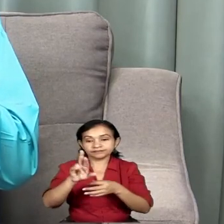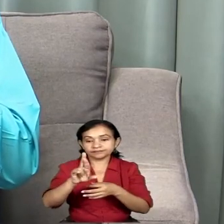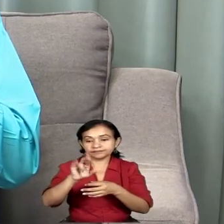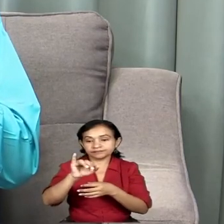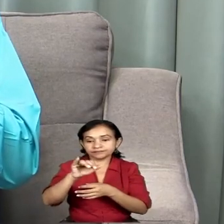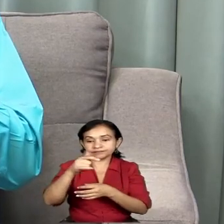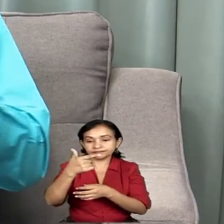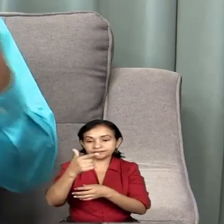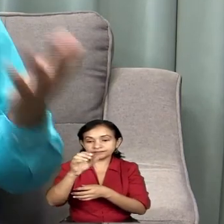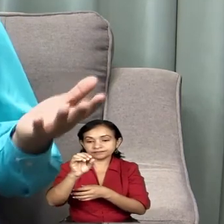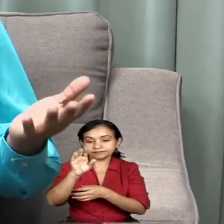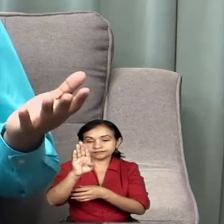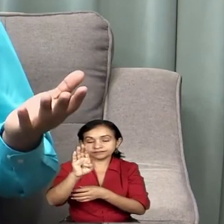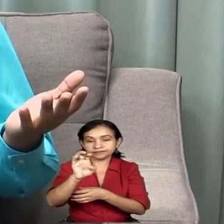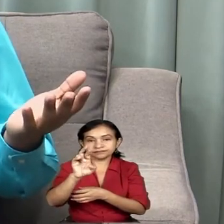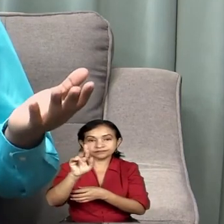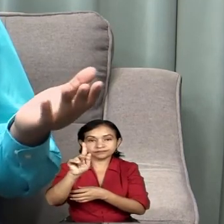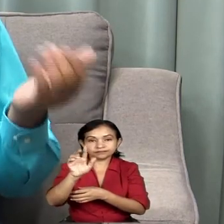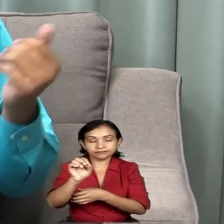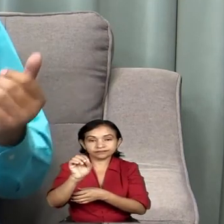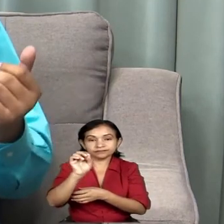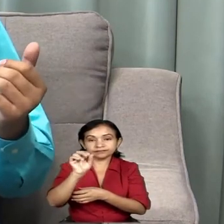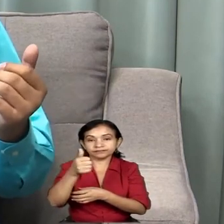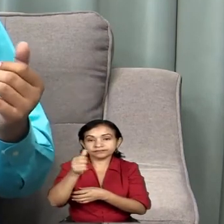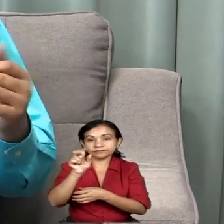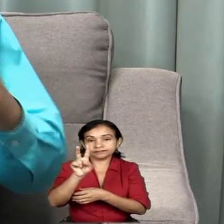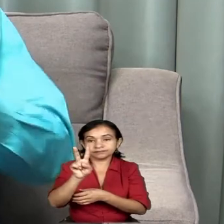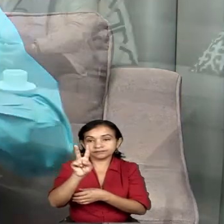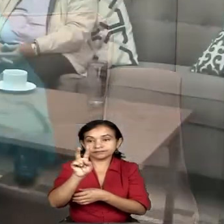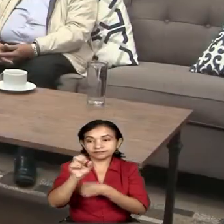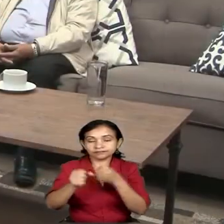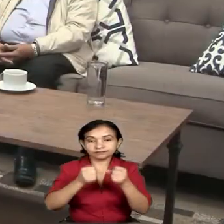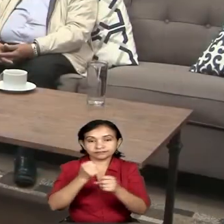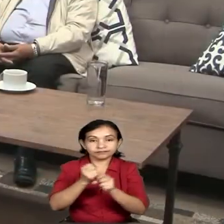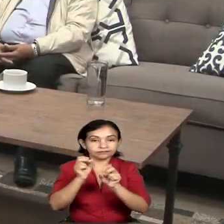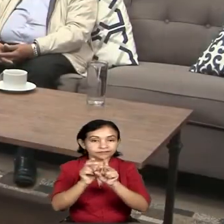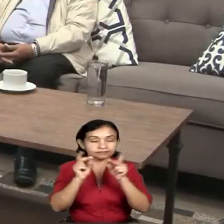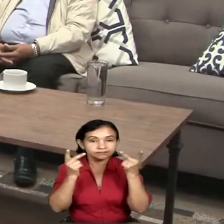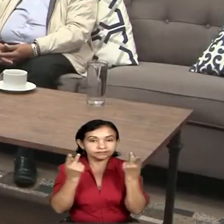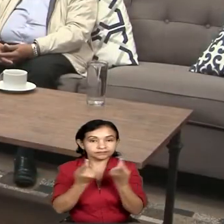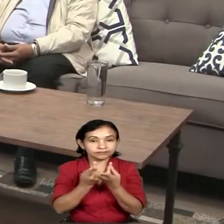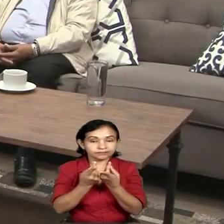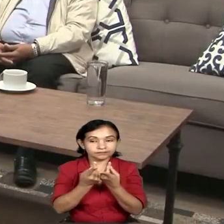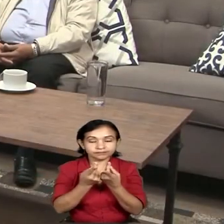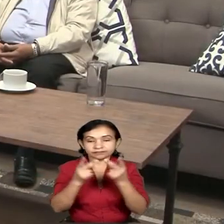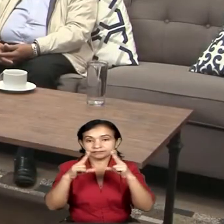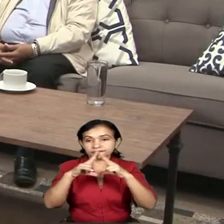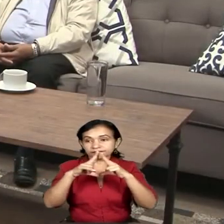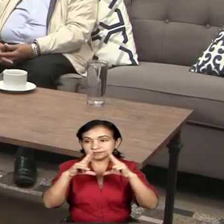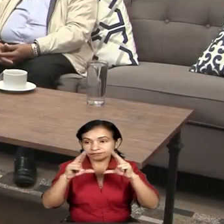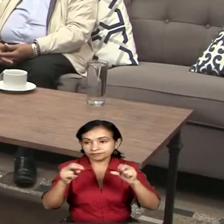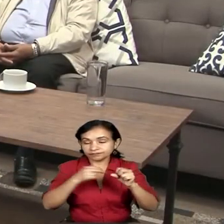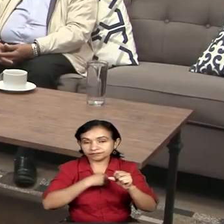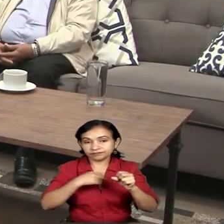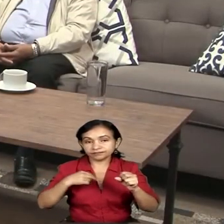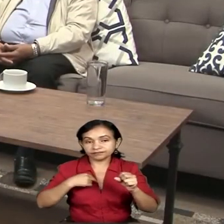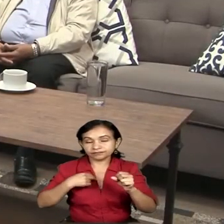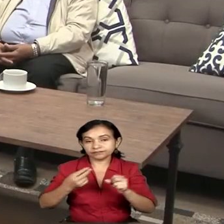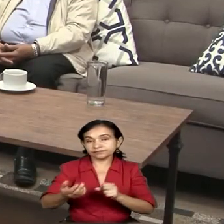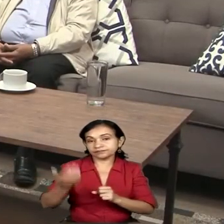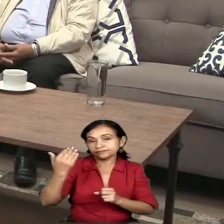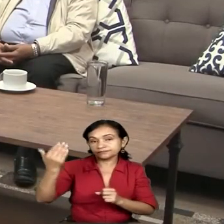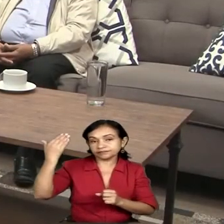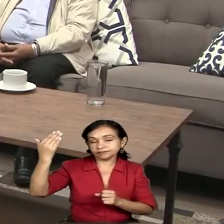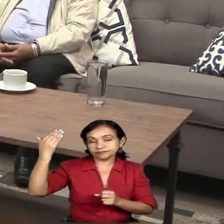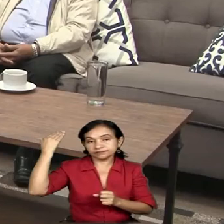Pérez y a 62 años de la gesta, cómo podríamos entender el pueblo nicaragüense dentro de este imaginario colectivo a través del encuentro con la historia, a